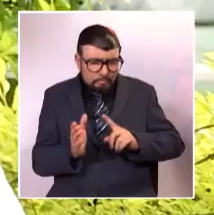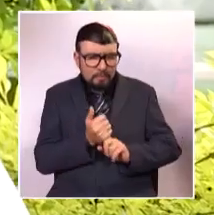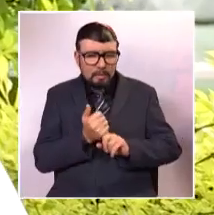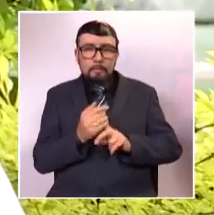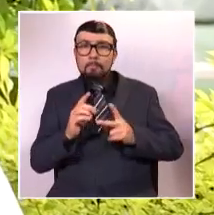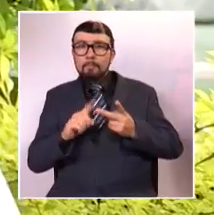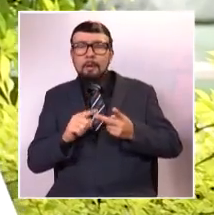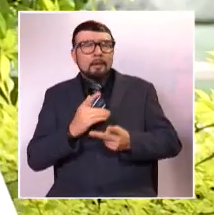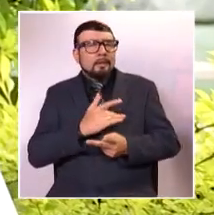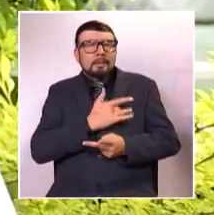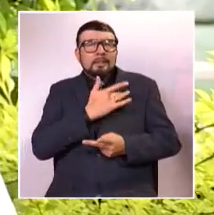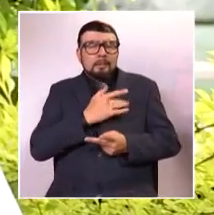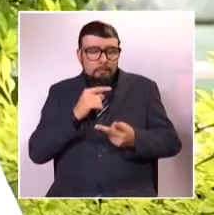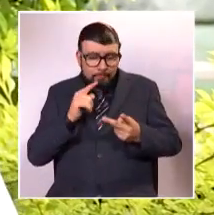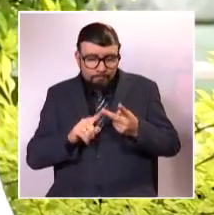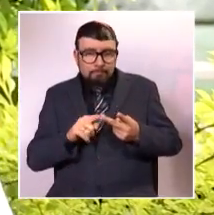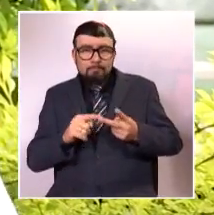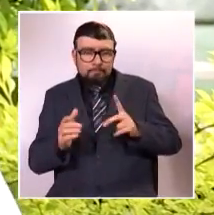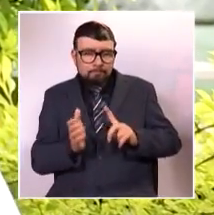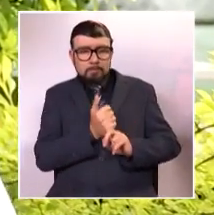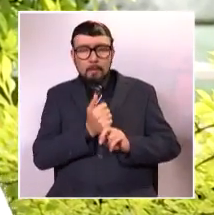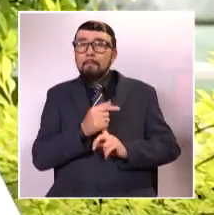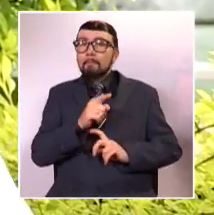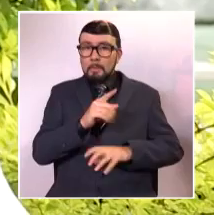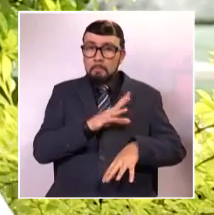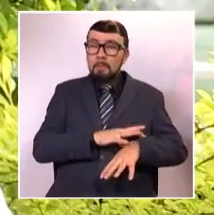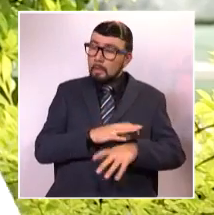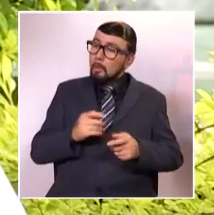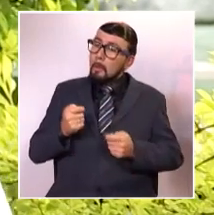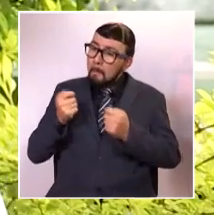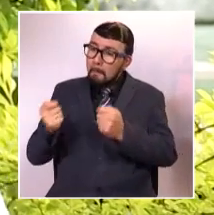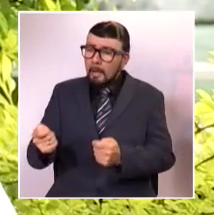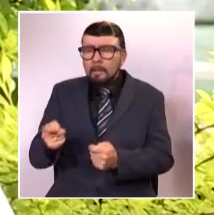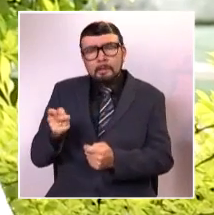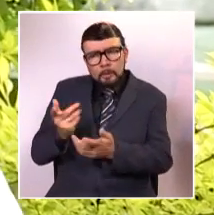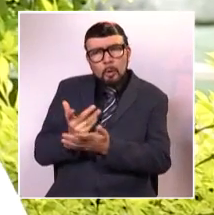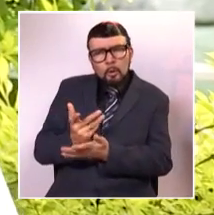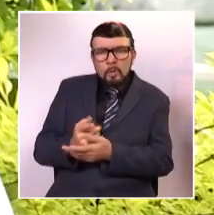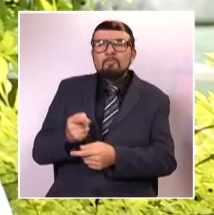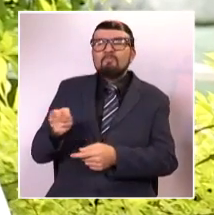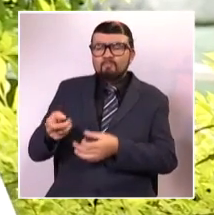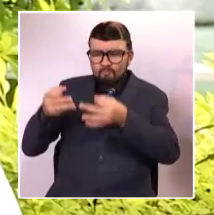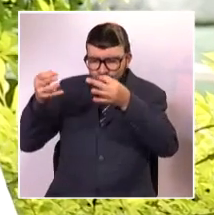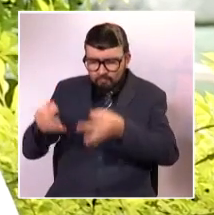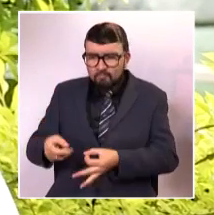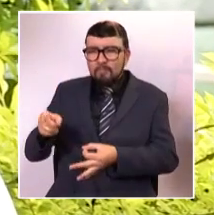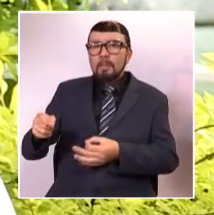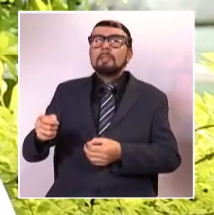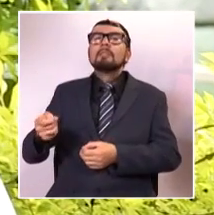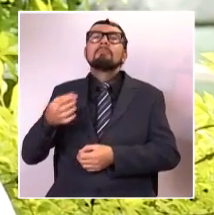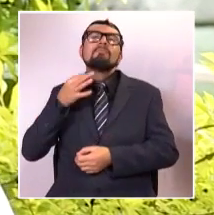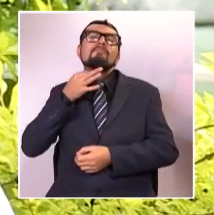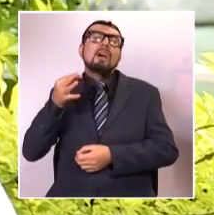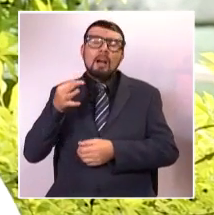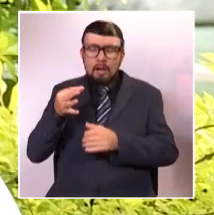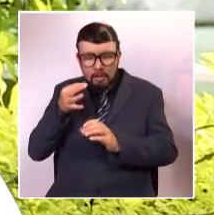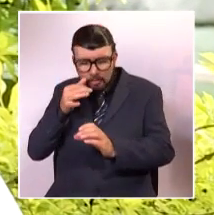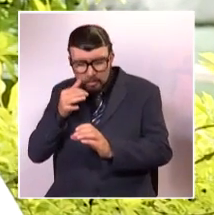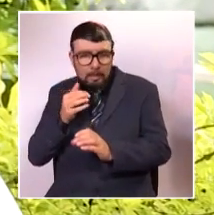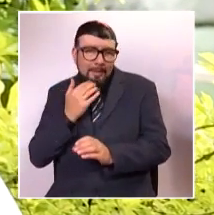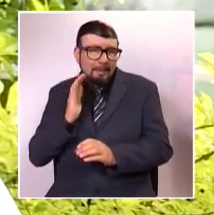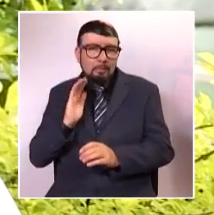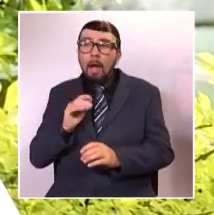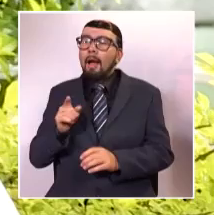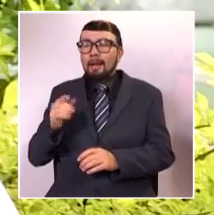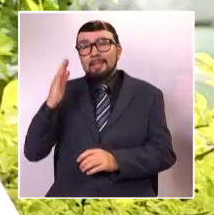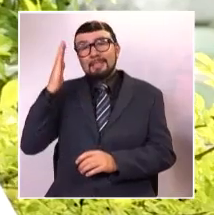médicos mandamos con certeza a un paciente: hágase eso, porque sabemos que le va a ir bien, porque también